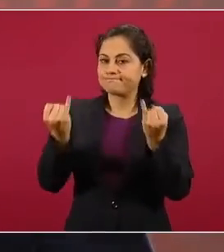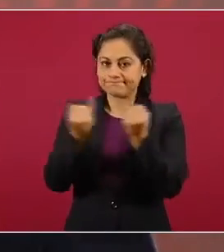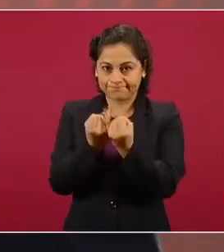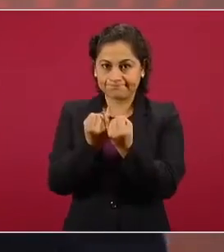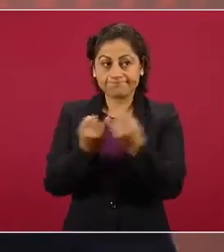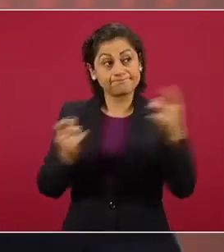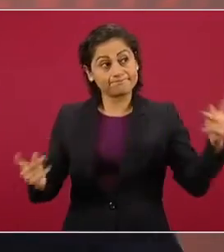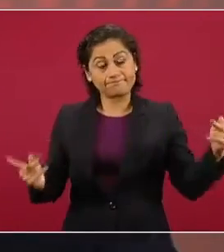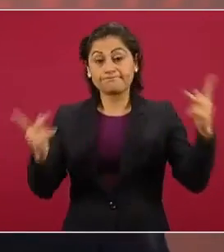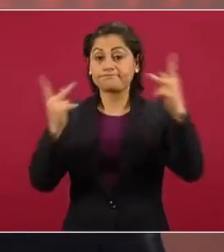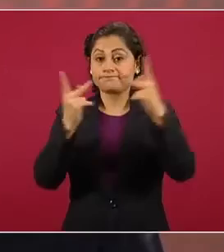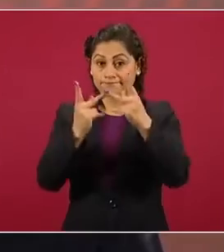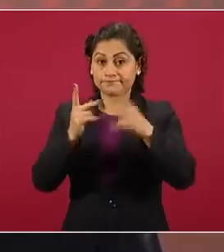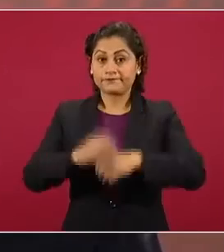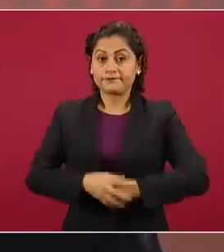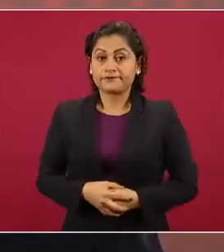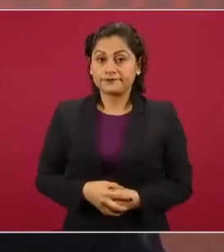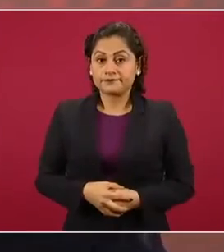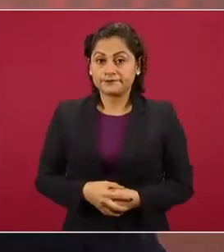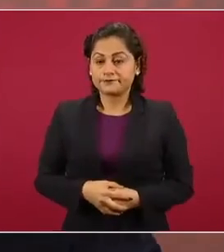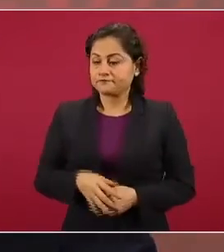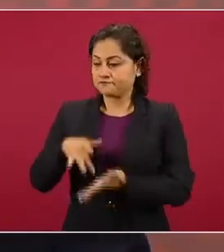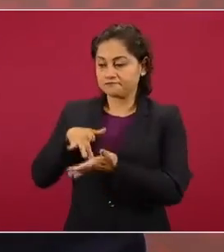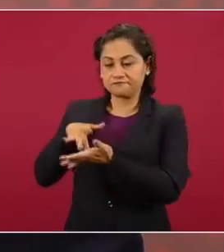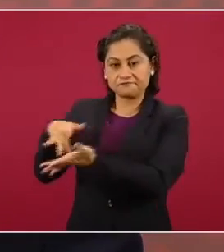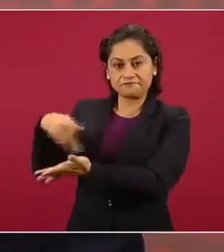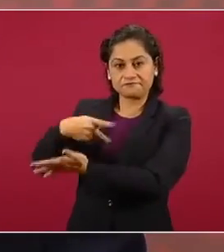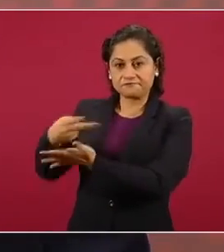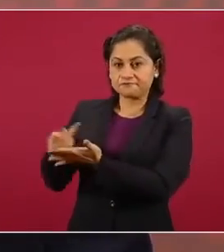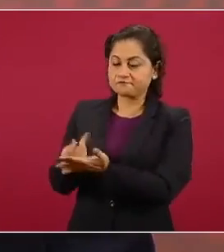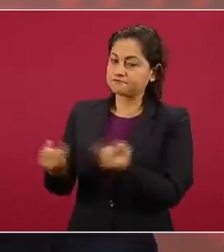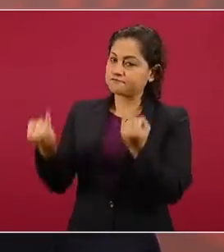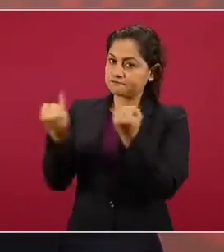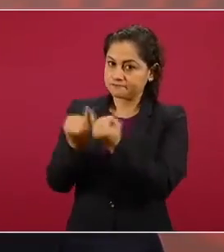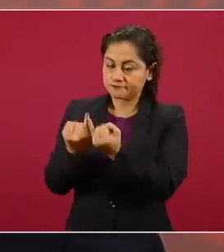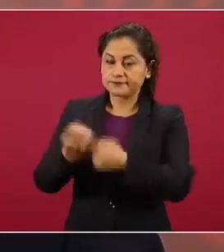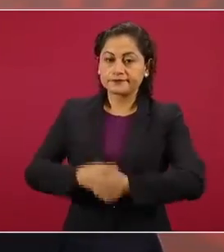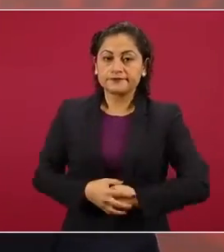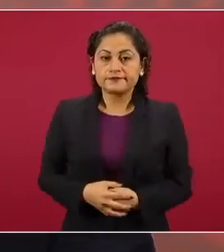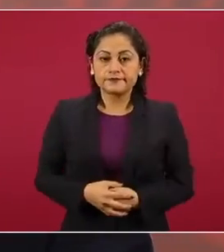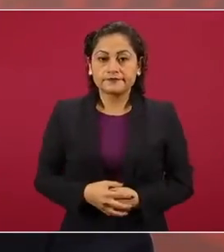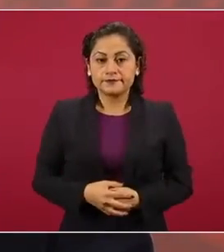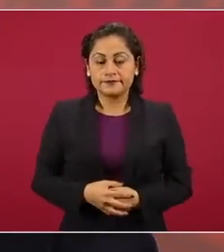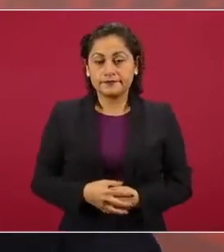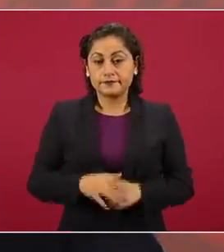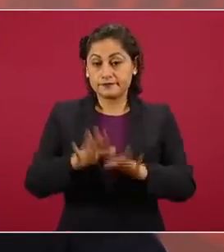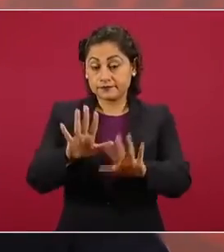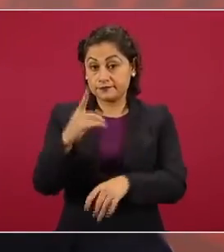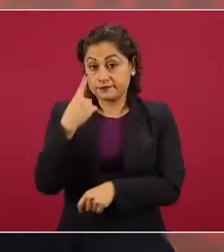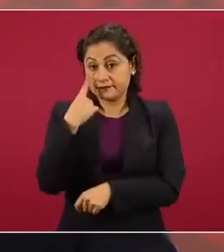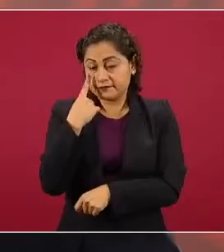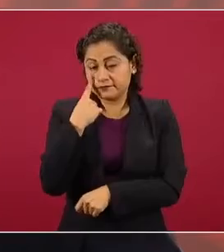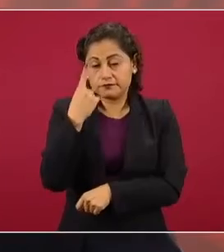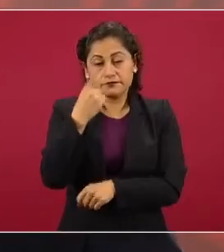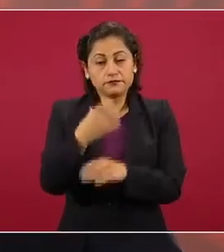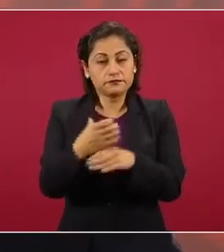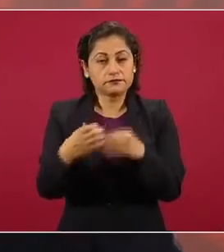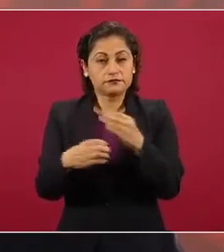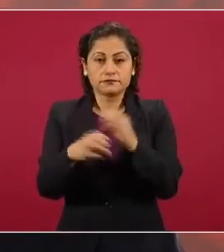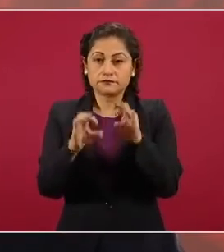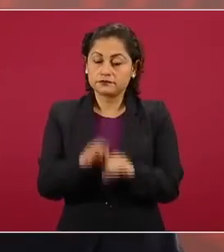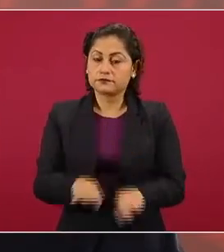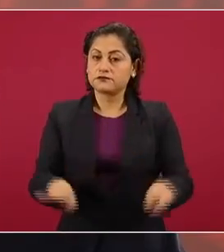Van a tener el mismo apoyo. Y hay algo muy importante que